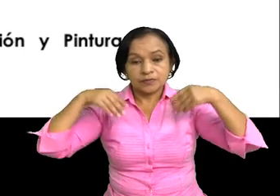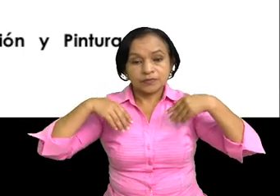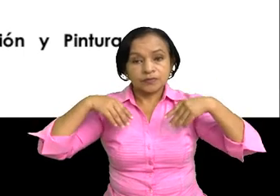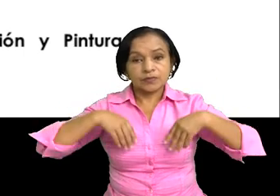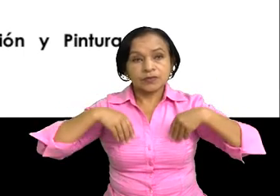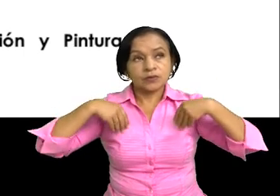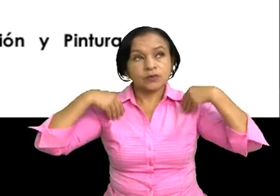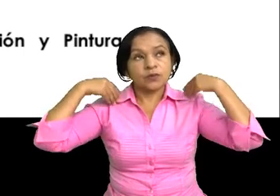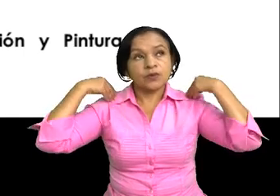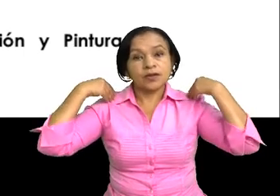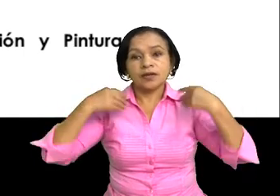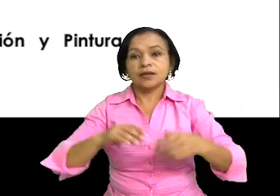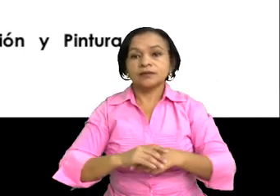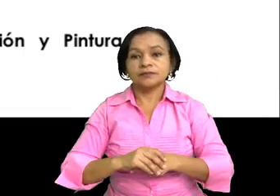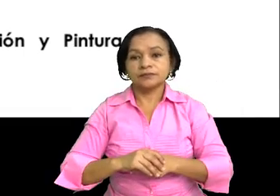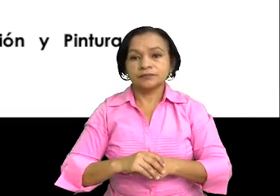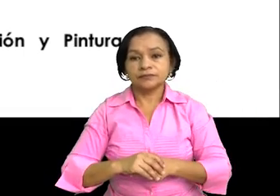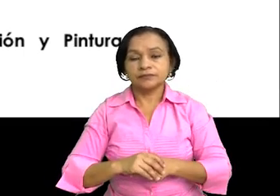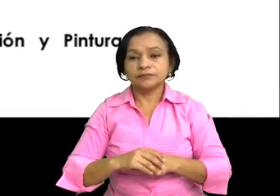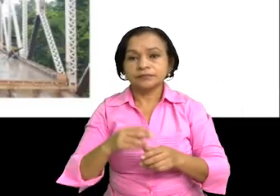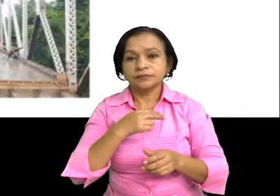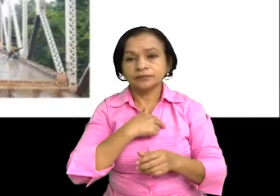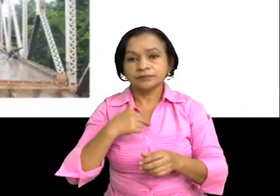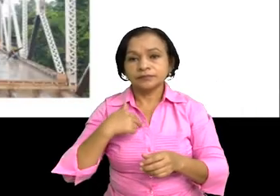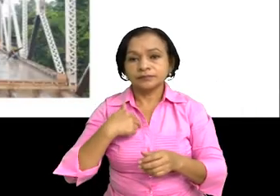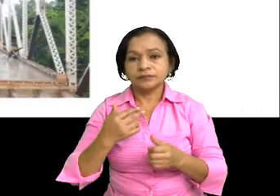¿verdad? Y estamos